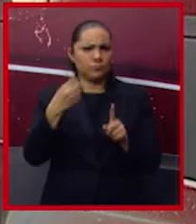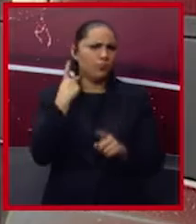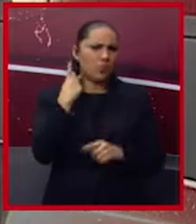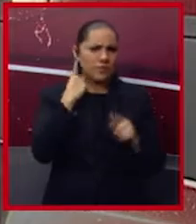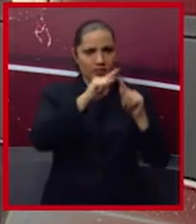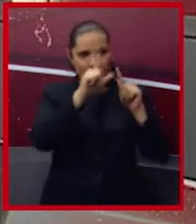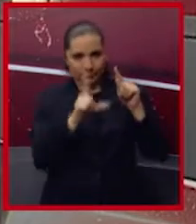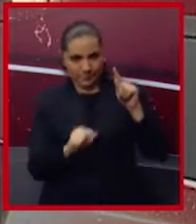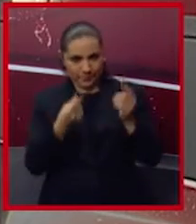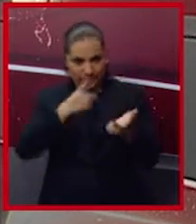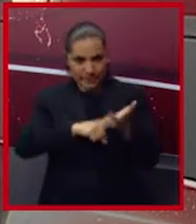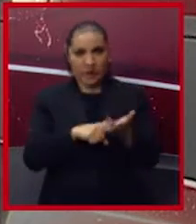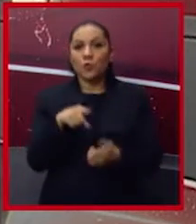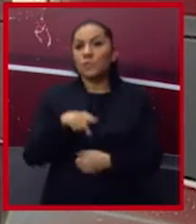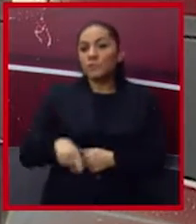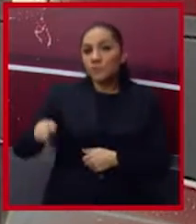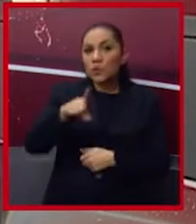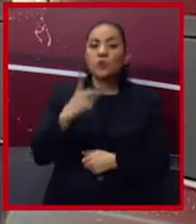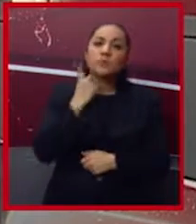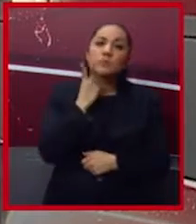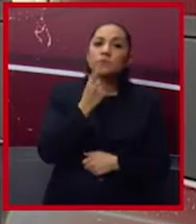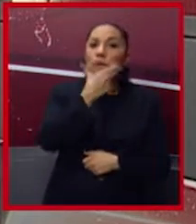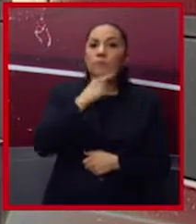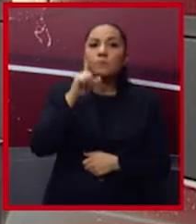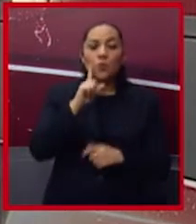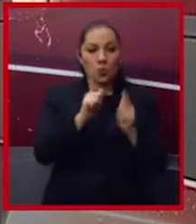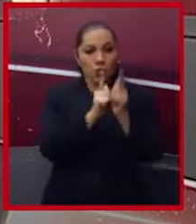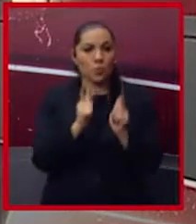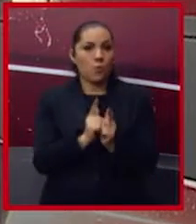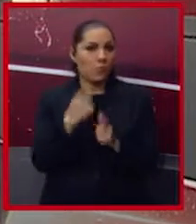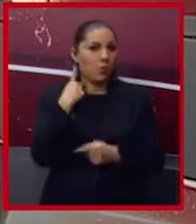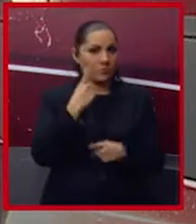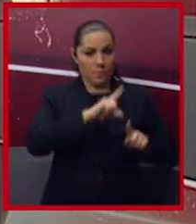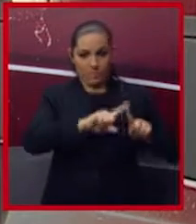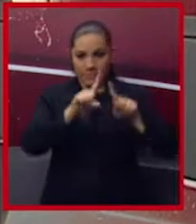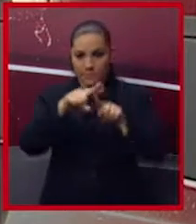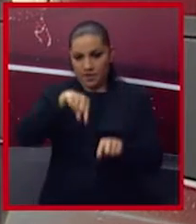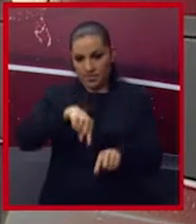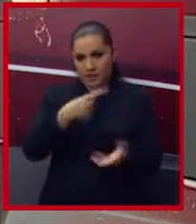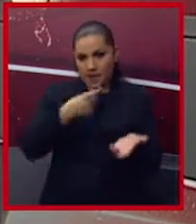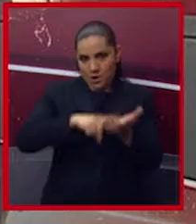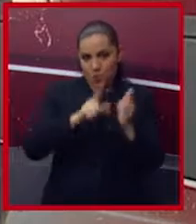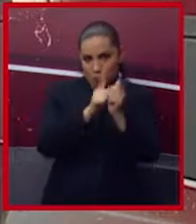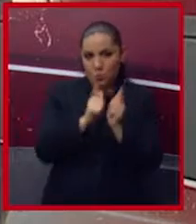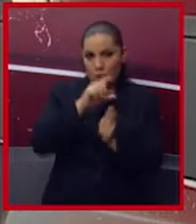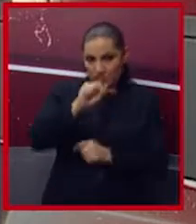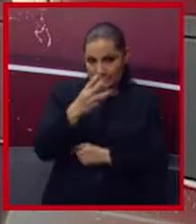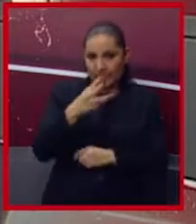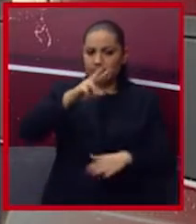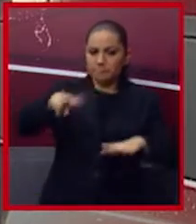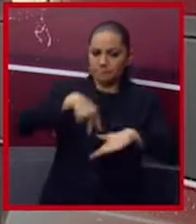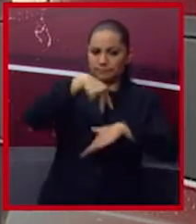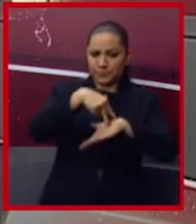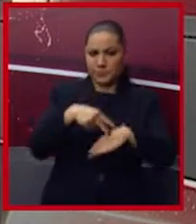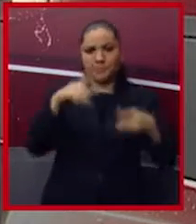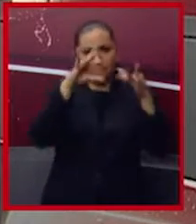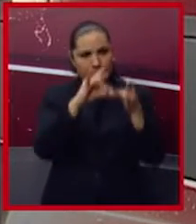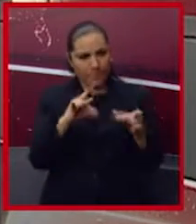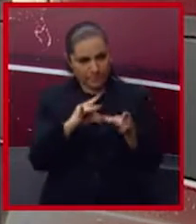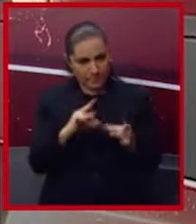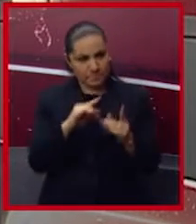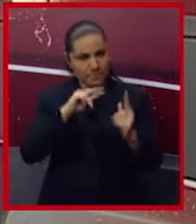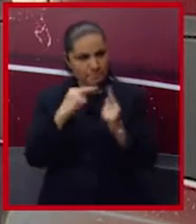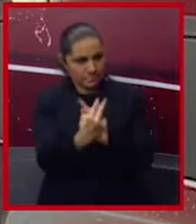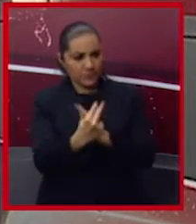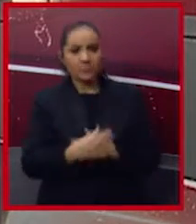palabra legisladoras y legisladores de los grupos parlamentarios con representación en la actual legislatura. La primera en hacer uso